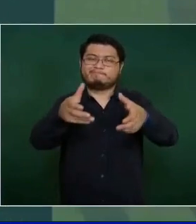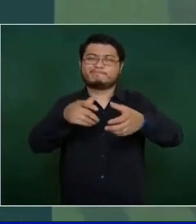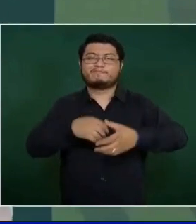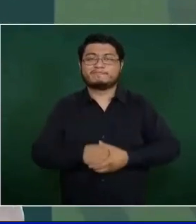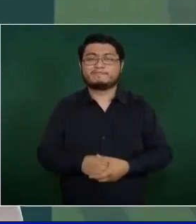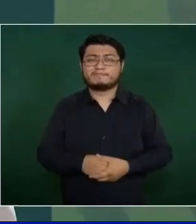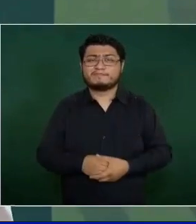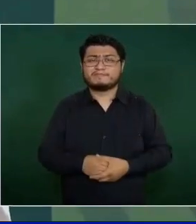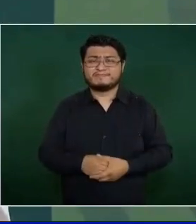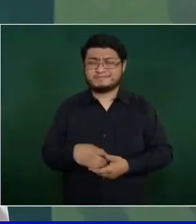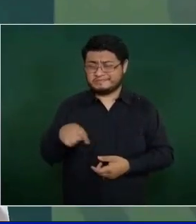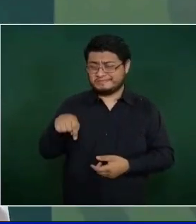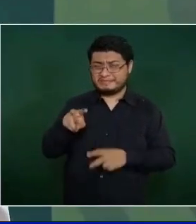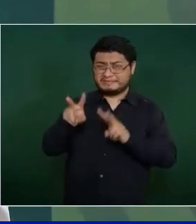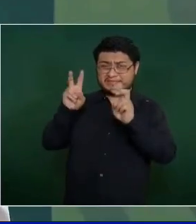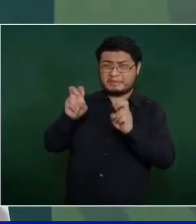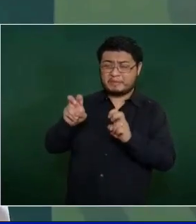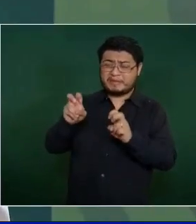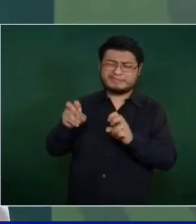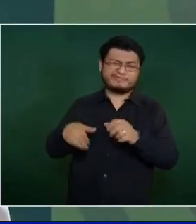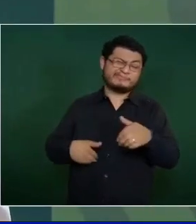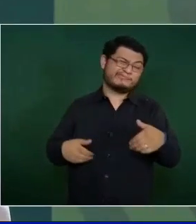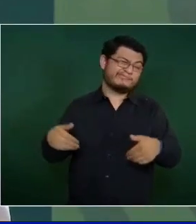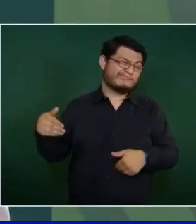hasta molesta.